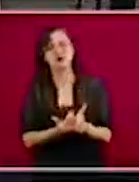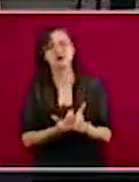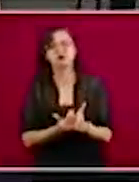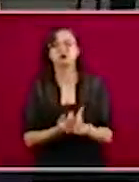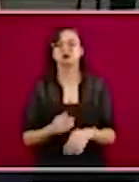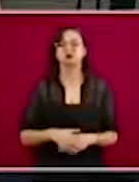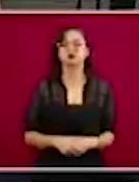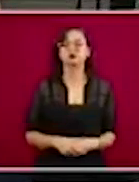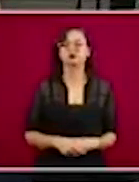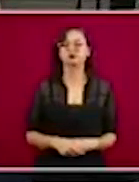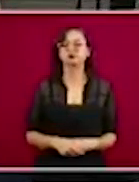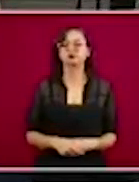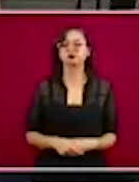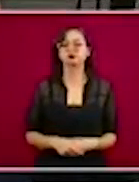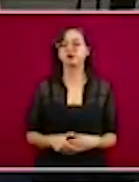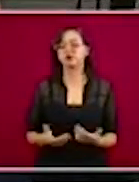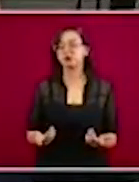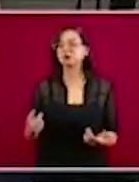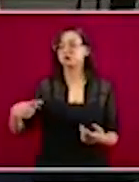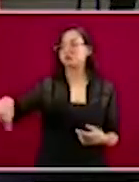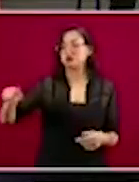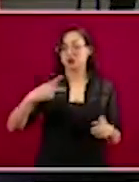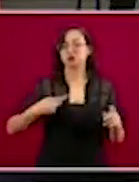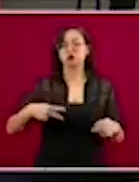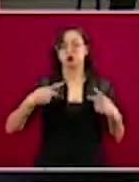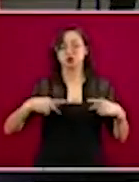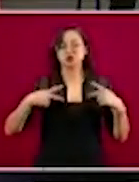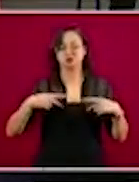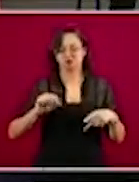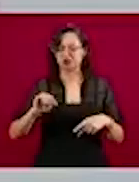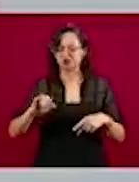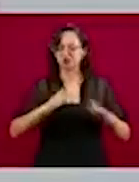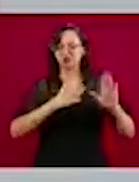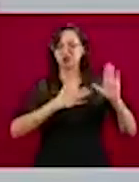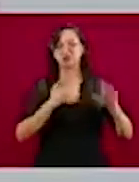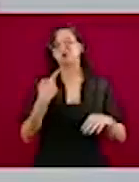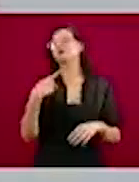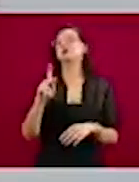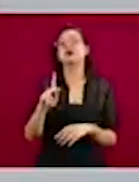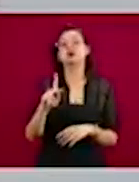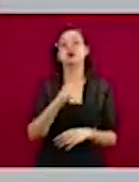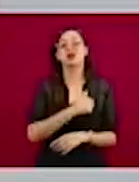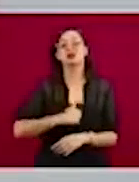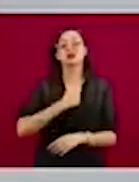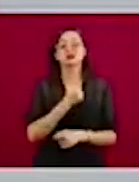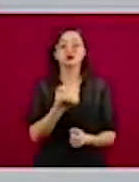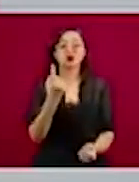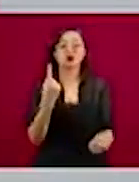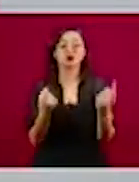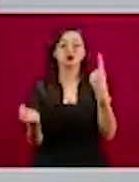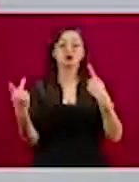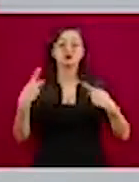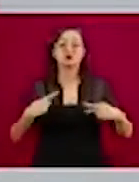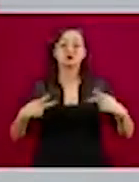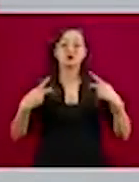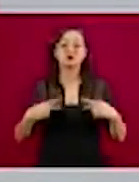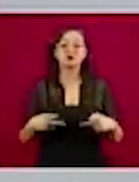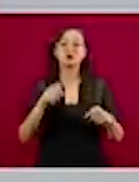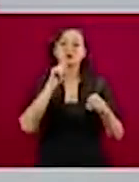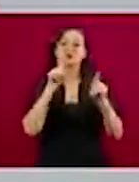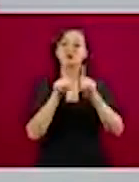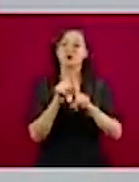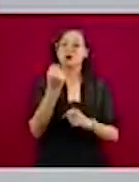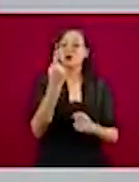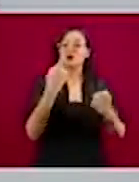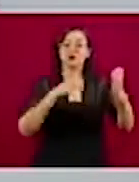el fin de la epidemia de kobe 19 en mexico se prevé para el 25 de junio solo si se sigue con el cumplimiento de las medidas